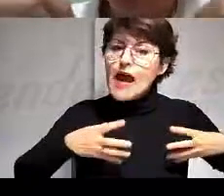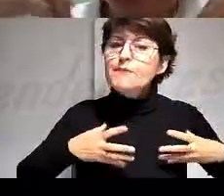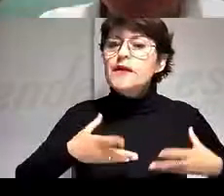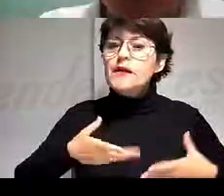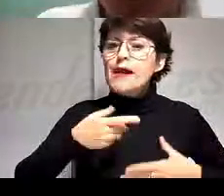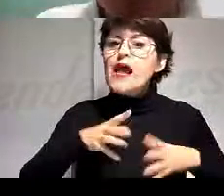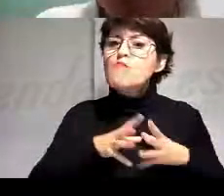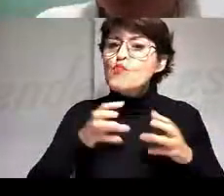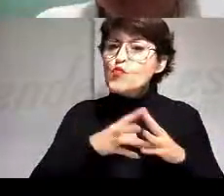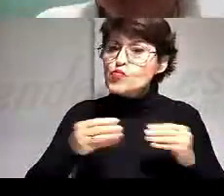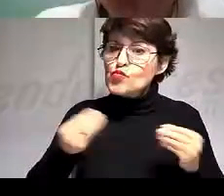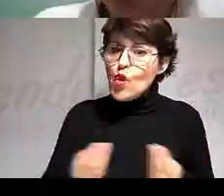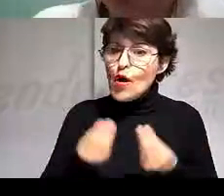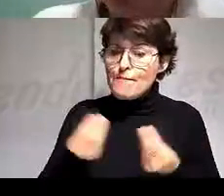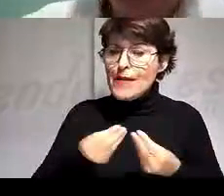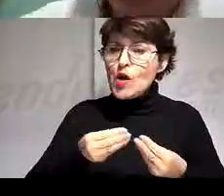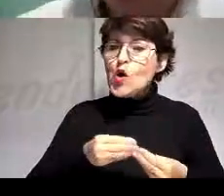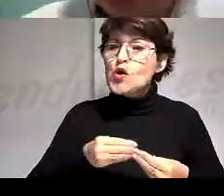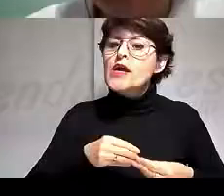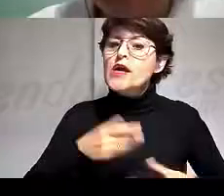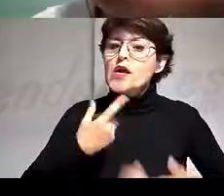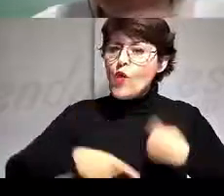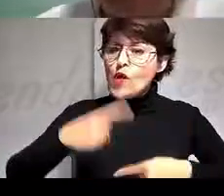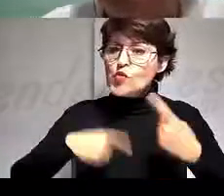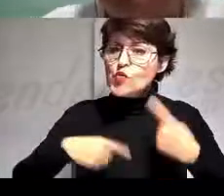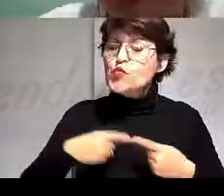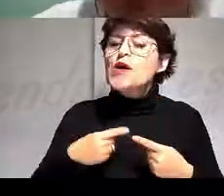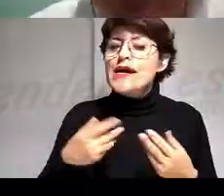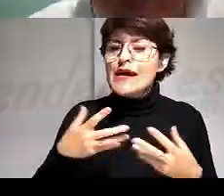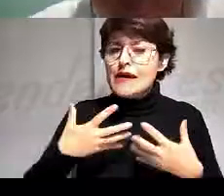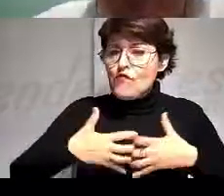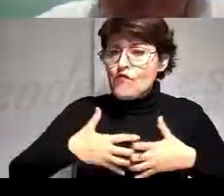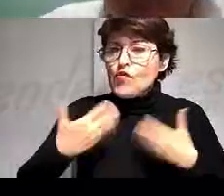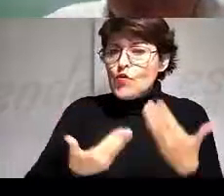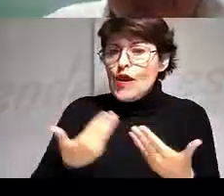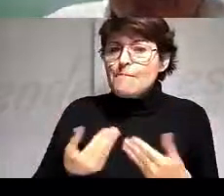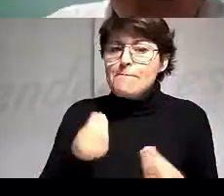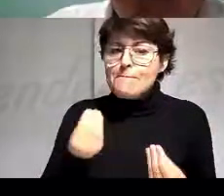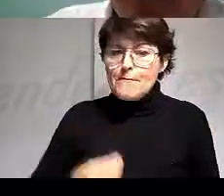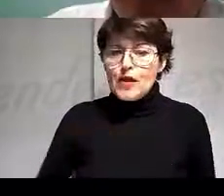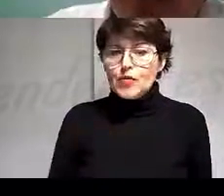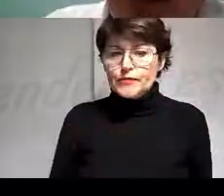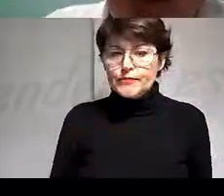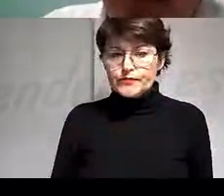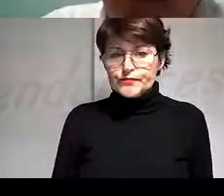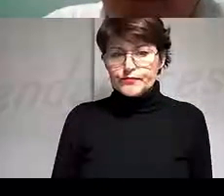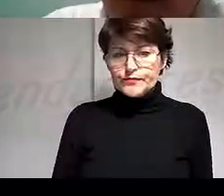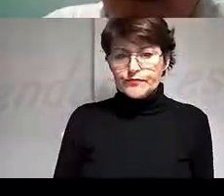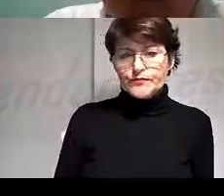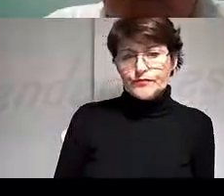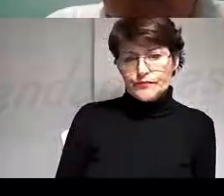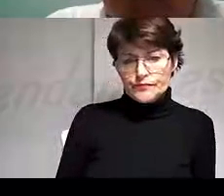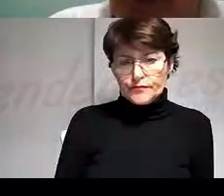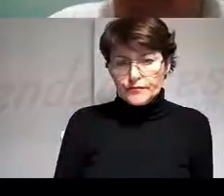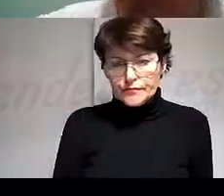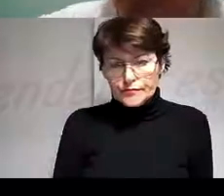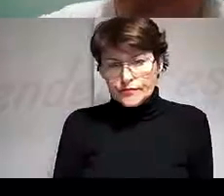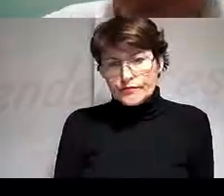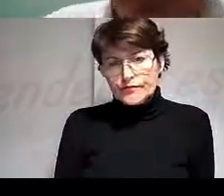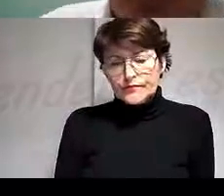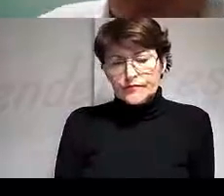músculo, de manera que cuando hagamos el ejercicio el músculo no tenga carencias, no eche en falta ningún tipo de